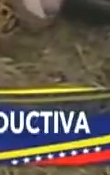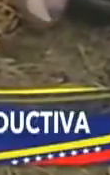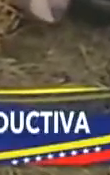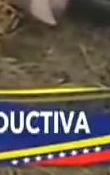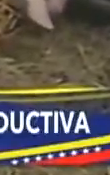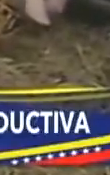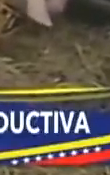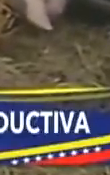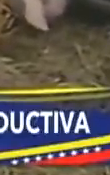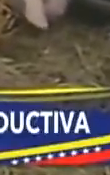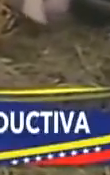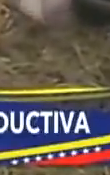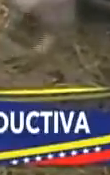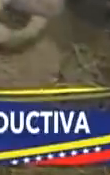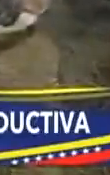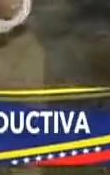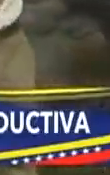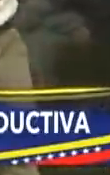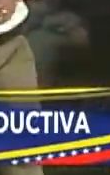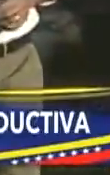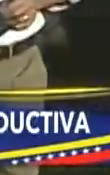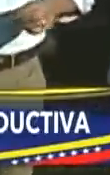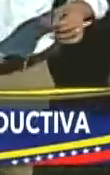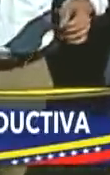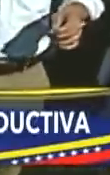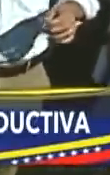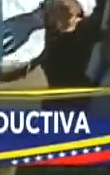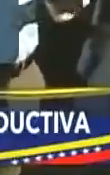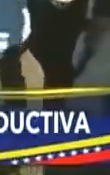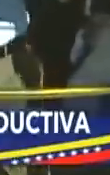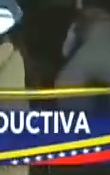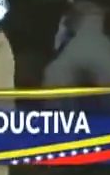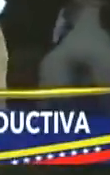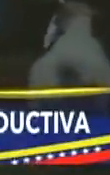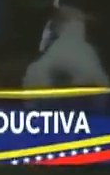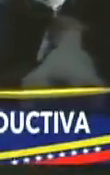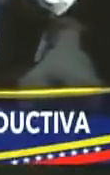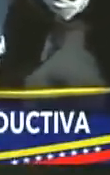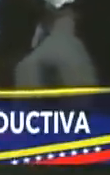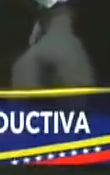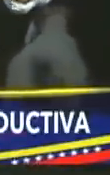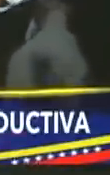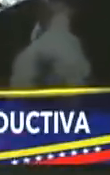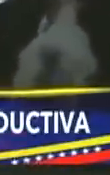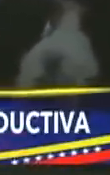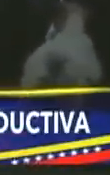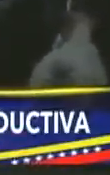pecados. Vamos a tener, presidente, también varios jueces internacionales. Cuidado. Que van